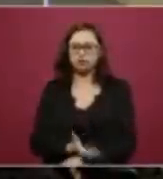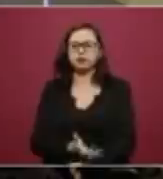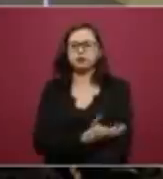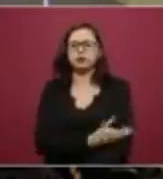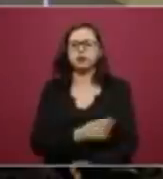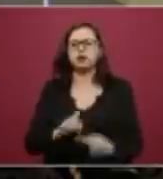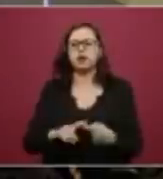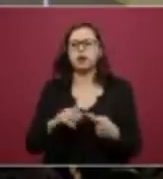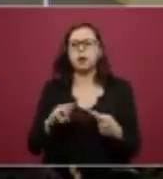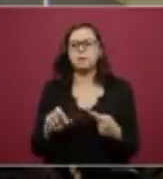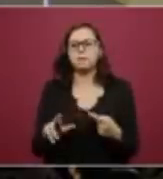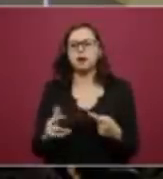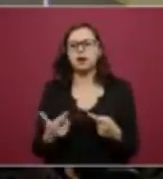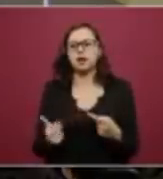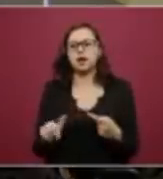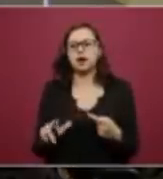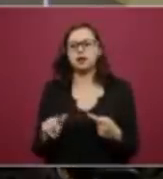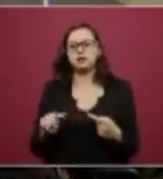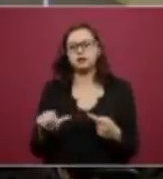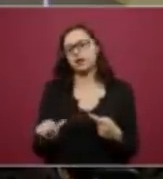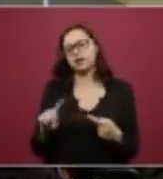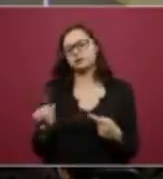Margarita Zapata,